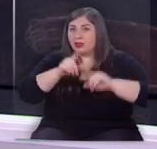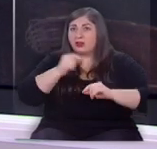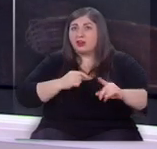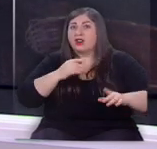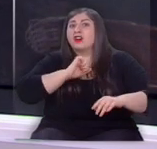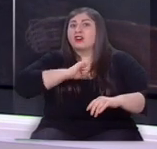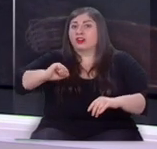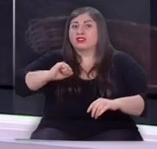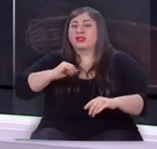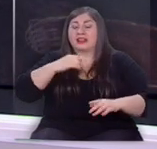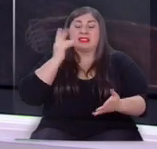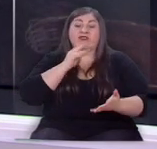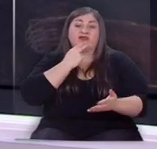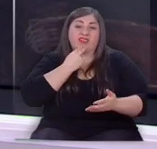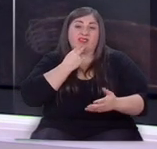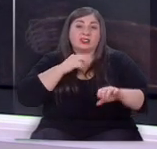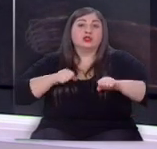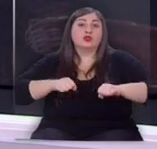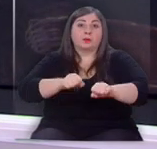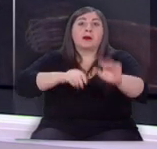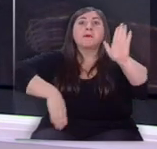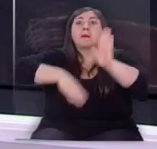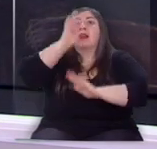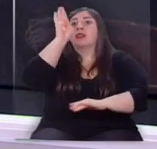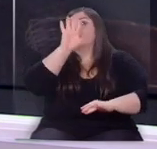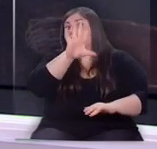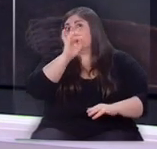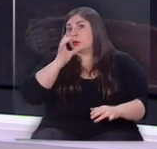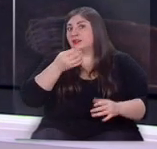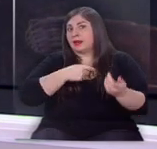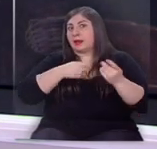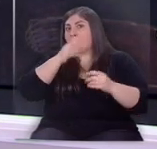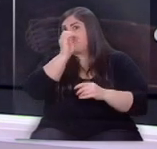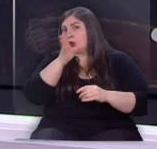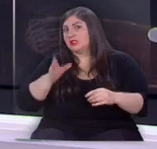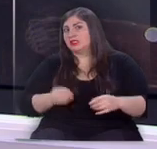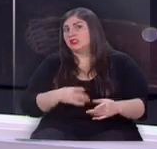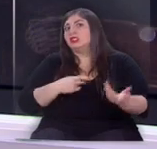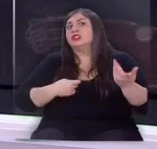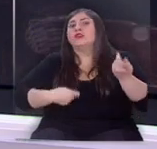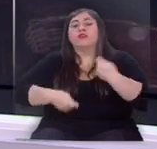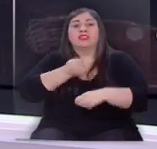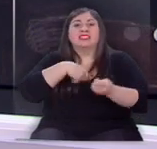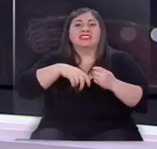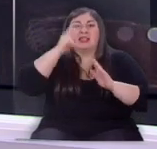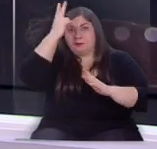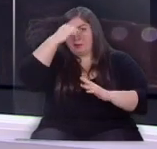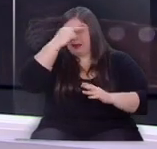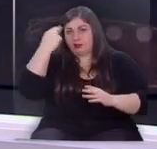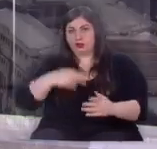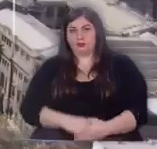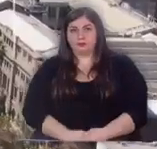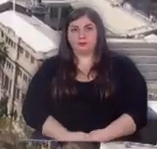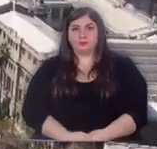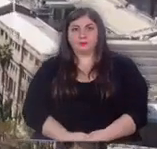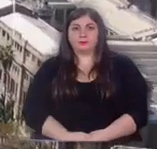presente que viven los supermercados, que aumentaron más de un 50% sus ventas durante el mes de marzo.